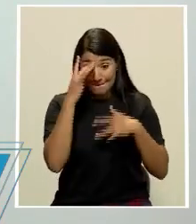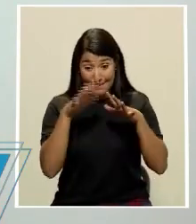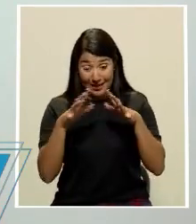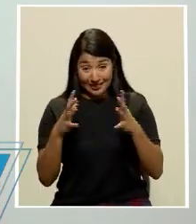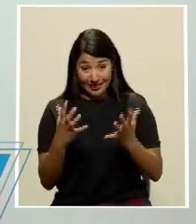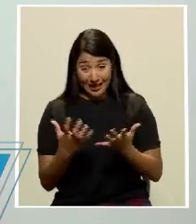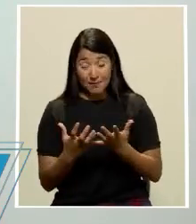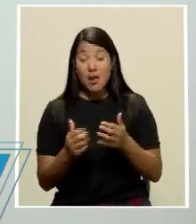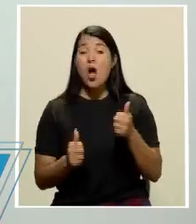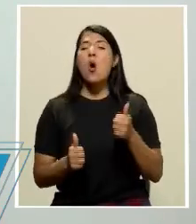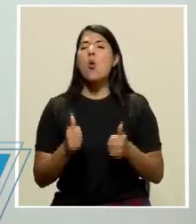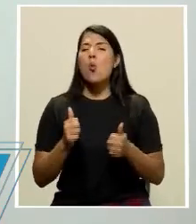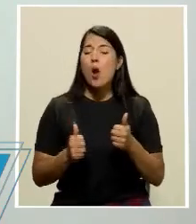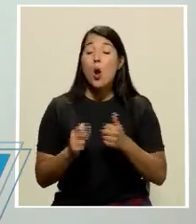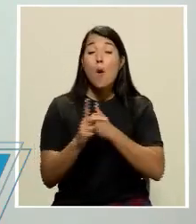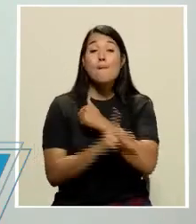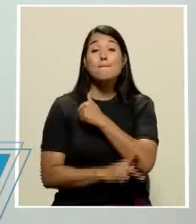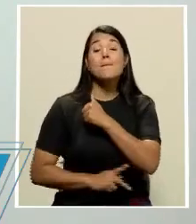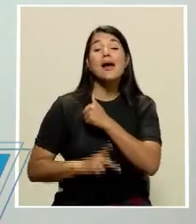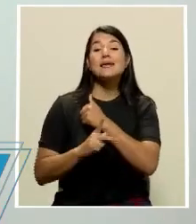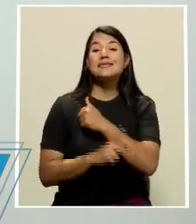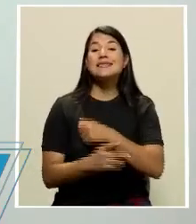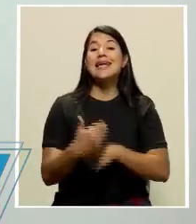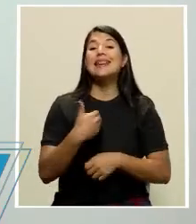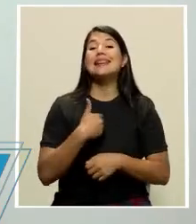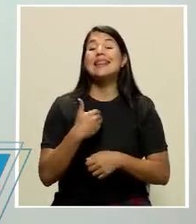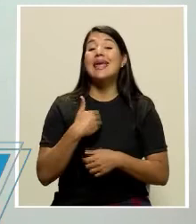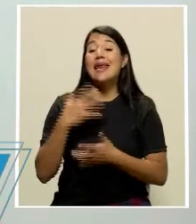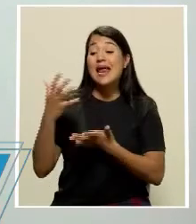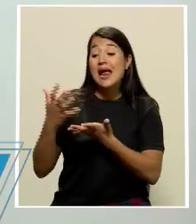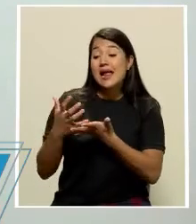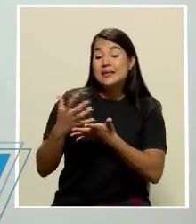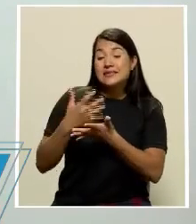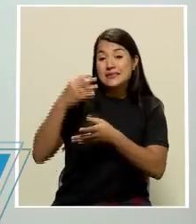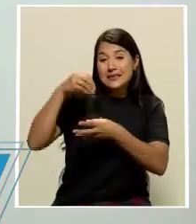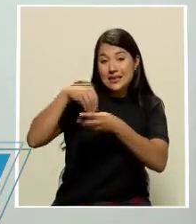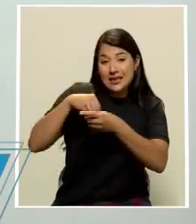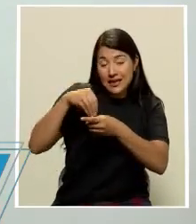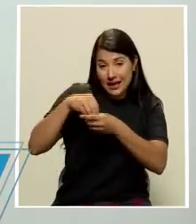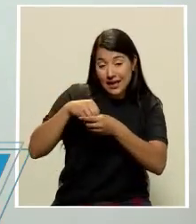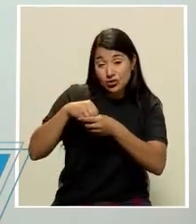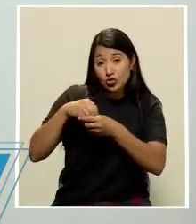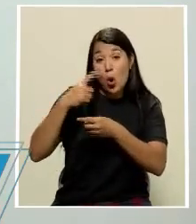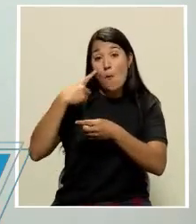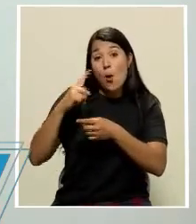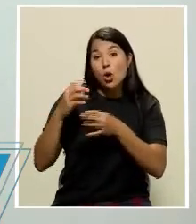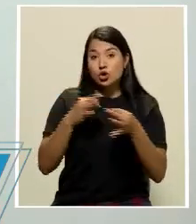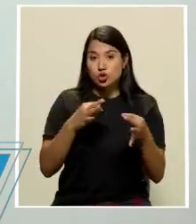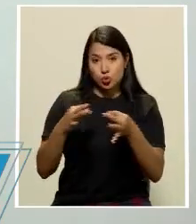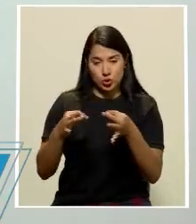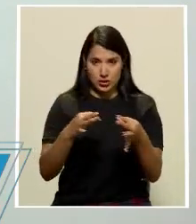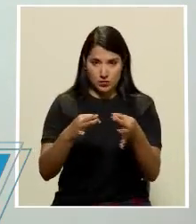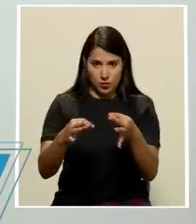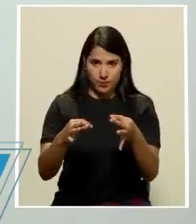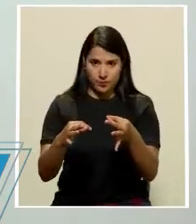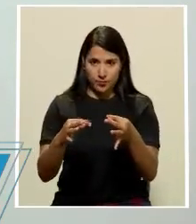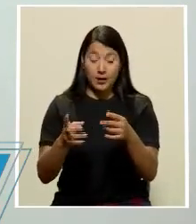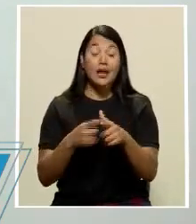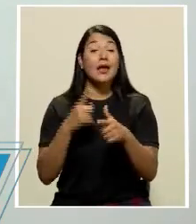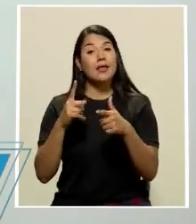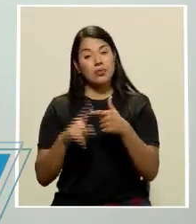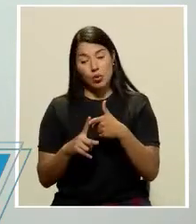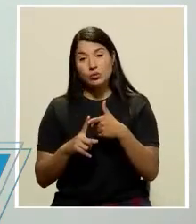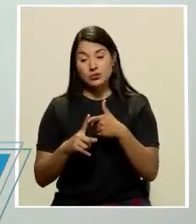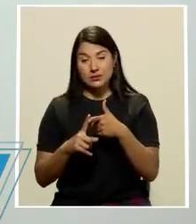pandemia son los países que tienen o que reciben ingresos importantes a raíz del turismo. Entonces, se espera